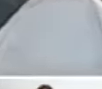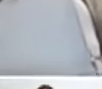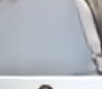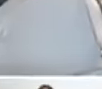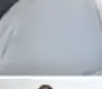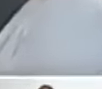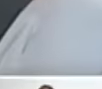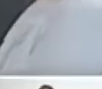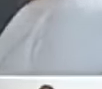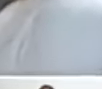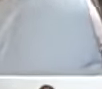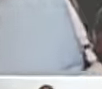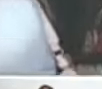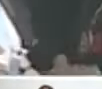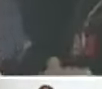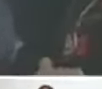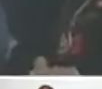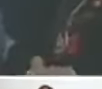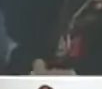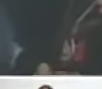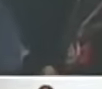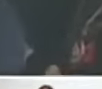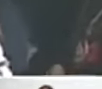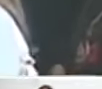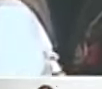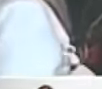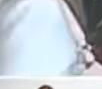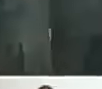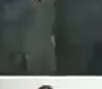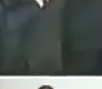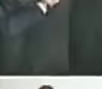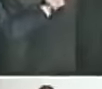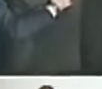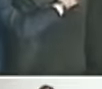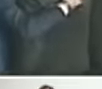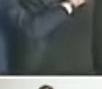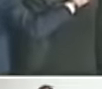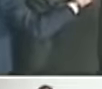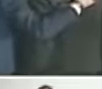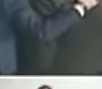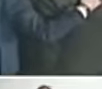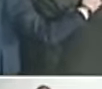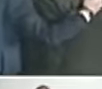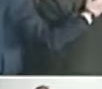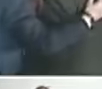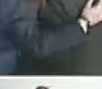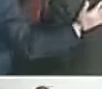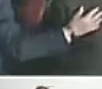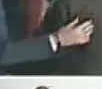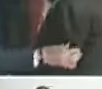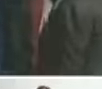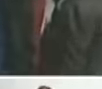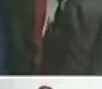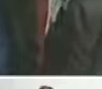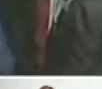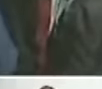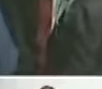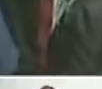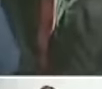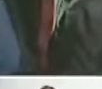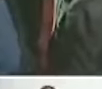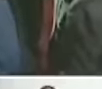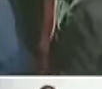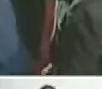medios privados, medios públicos del país, que también se conviertan en multiplicadores de lo que ha ocurrido con